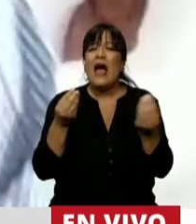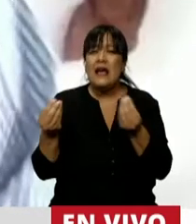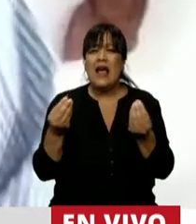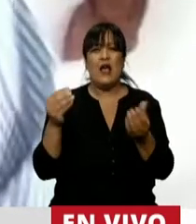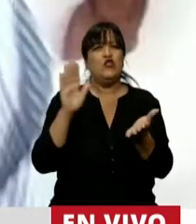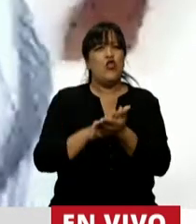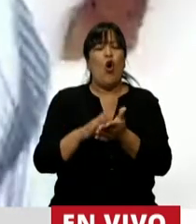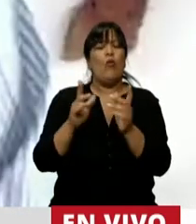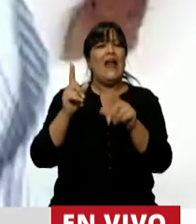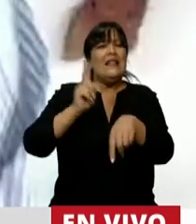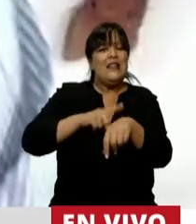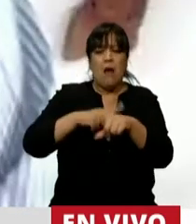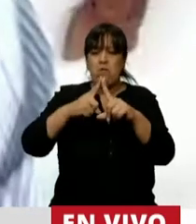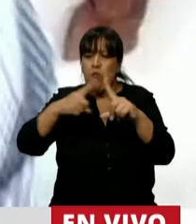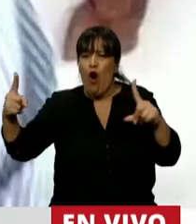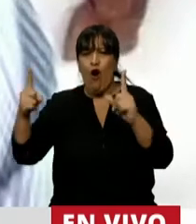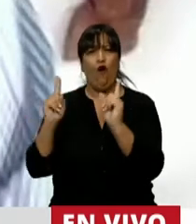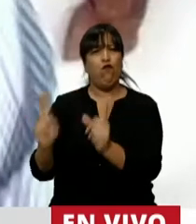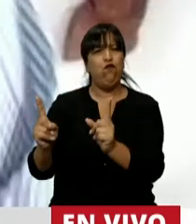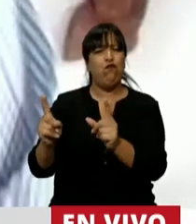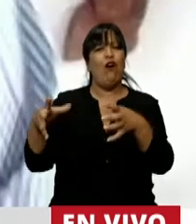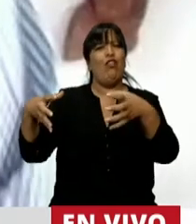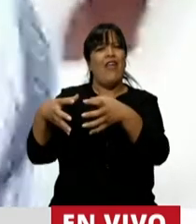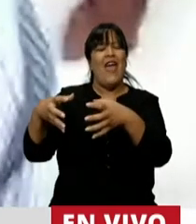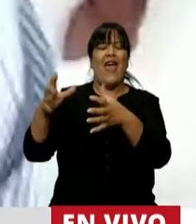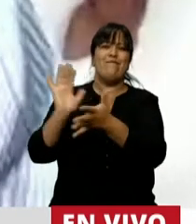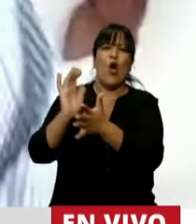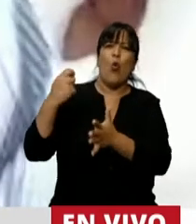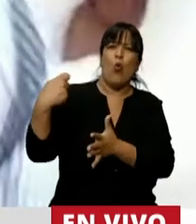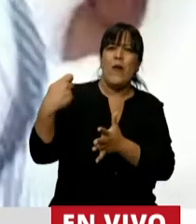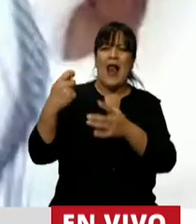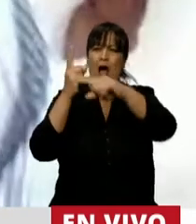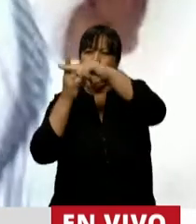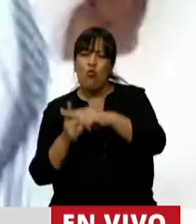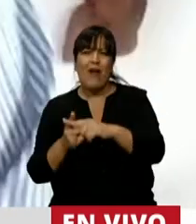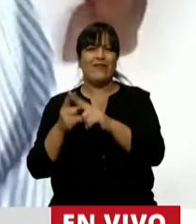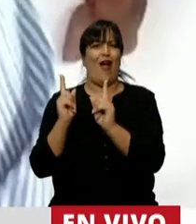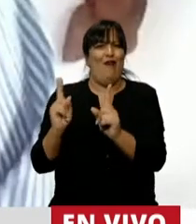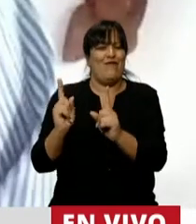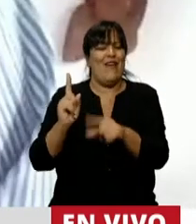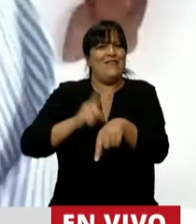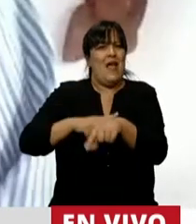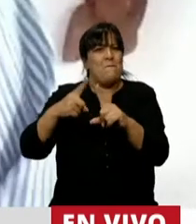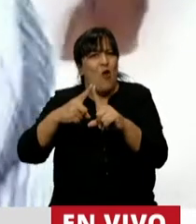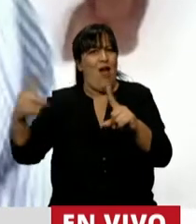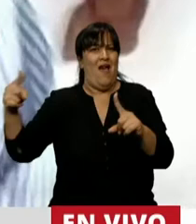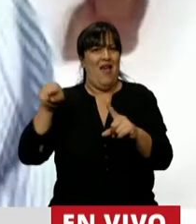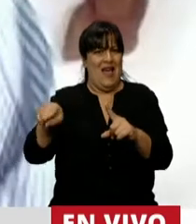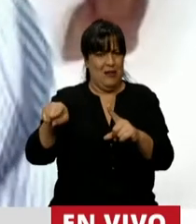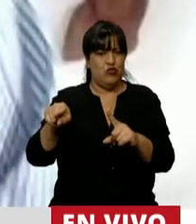la sustentabilidad del sistema previsional argentino, que no solamente debe